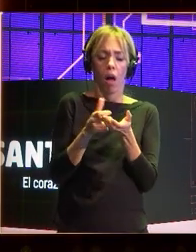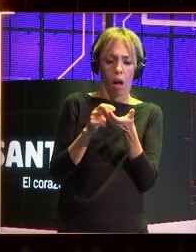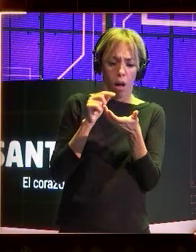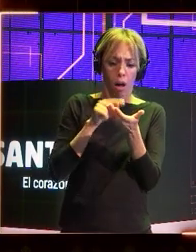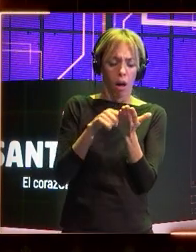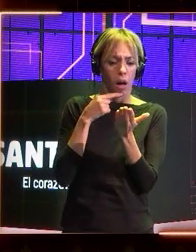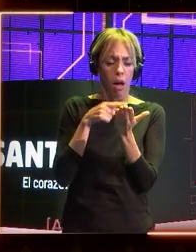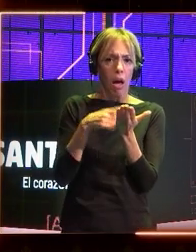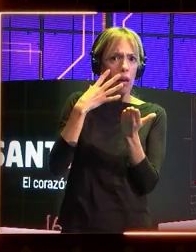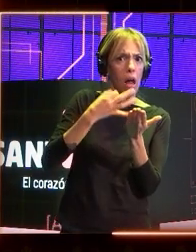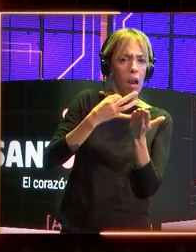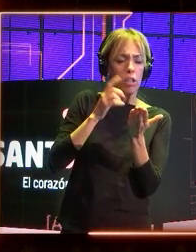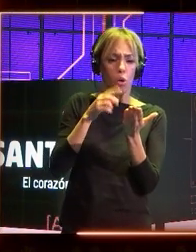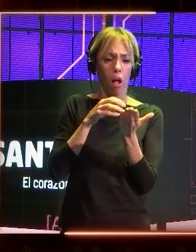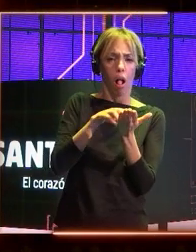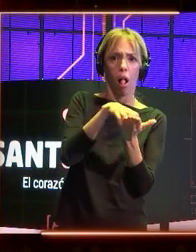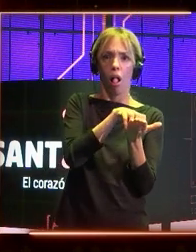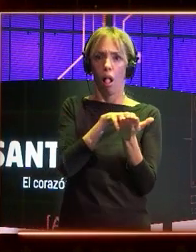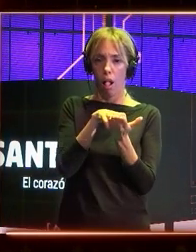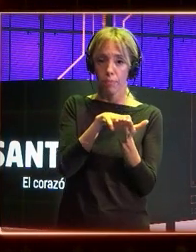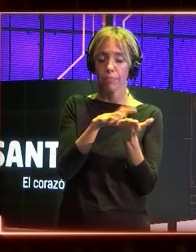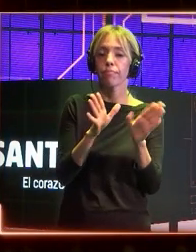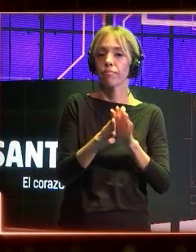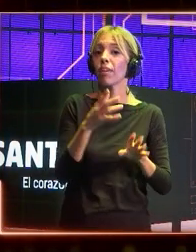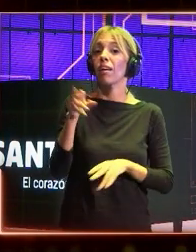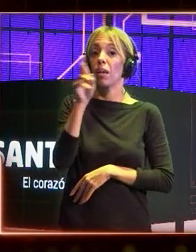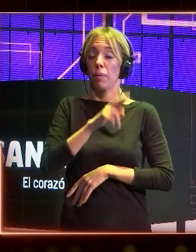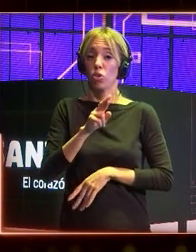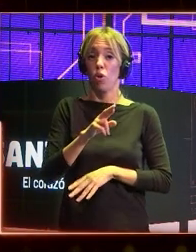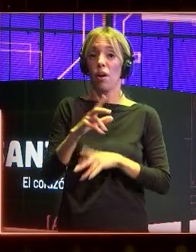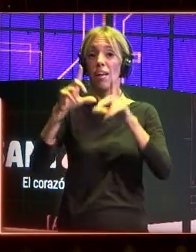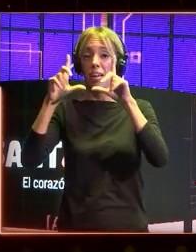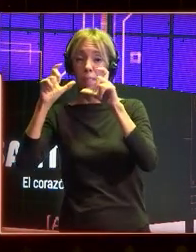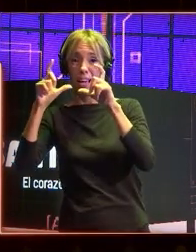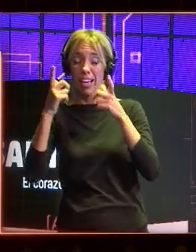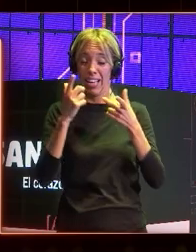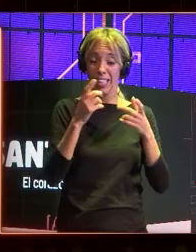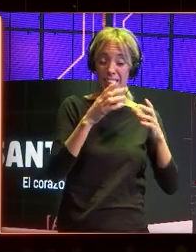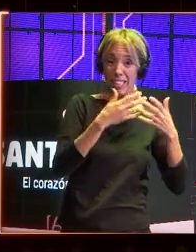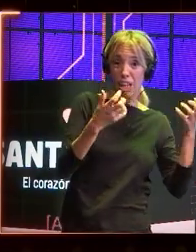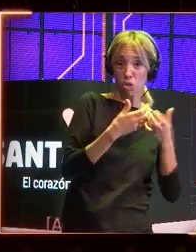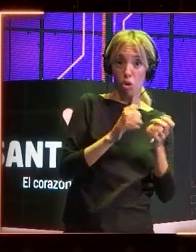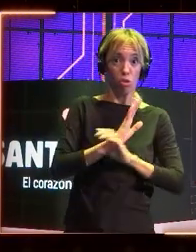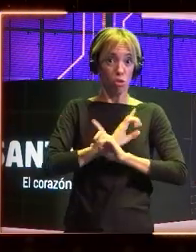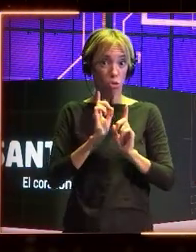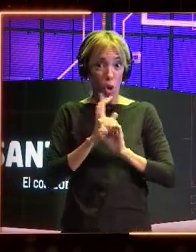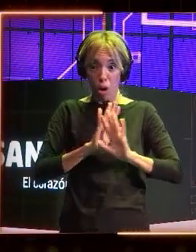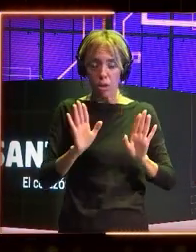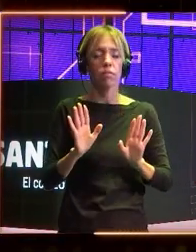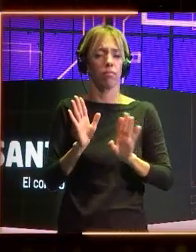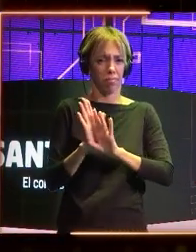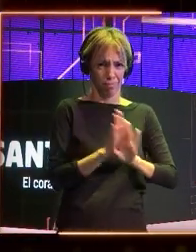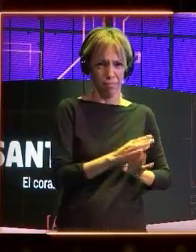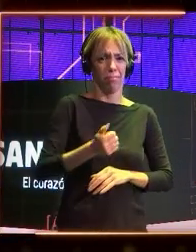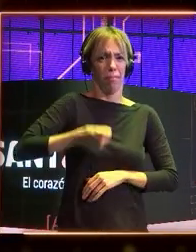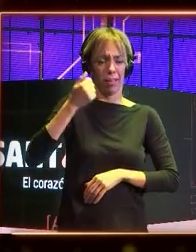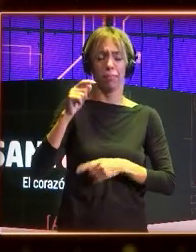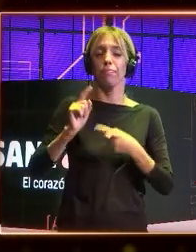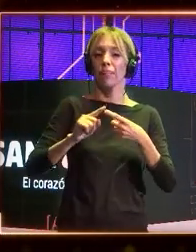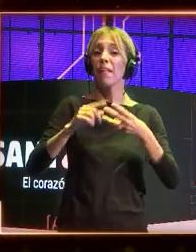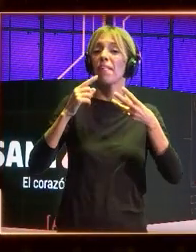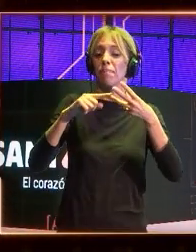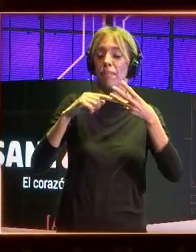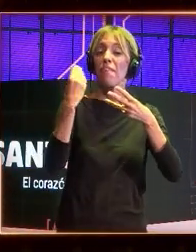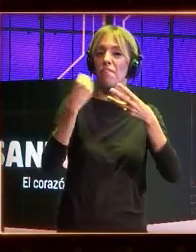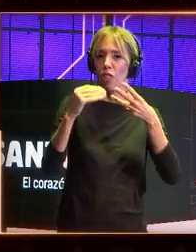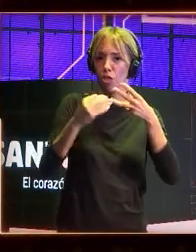través de una pantalla y repito imágenes texto no nos paremos ahí podemos ver más cosas por ejemplo generación de vídeo podemos